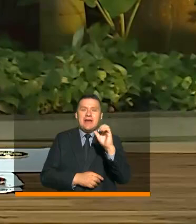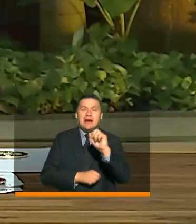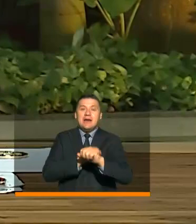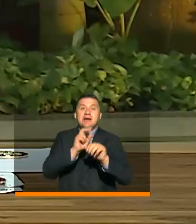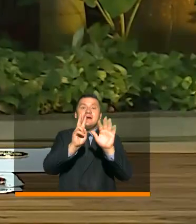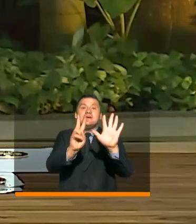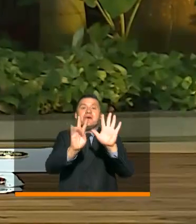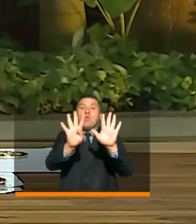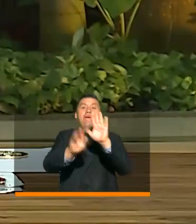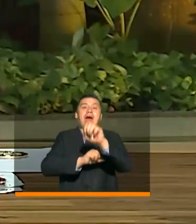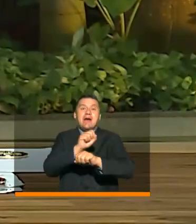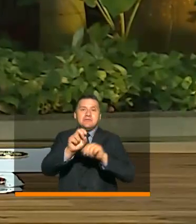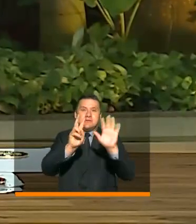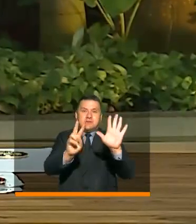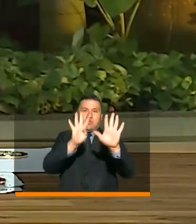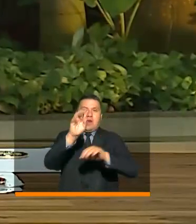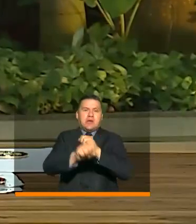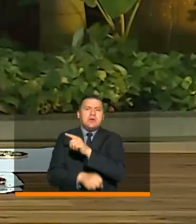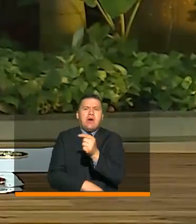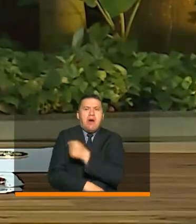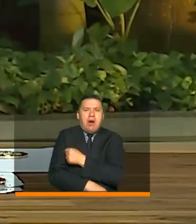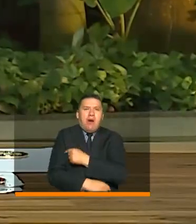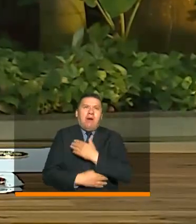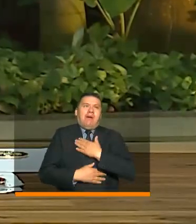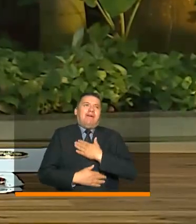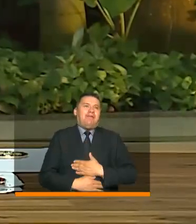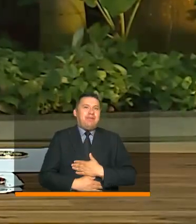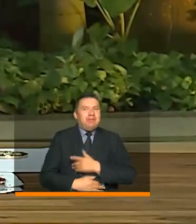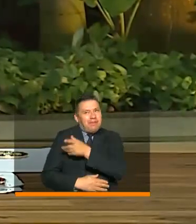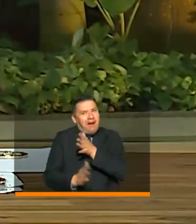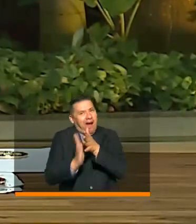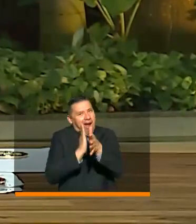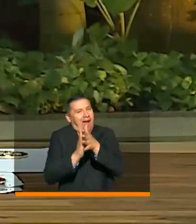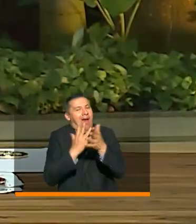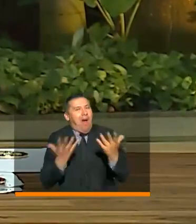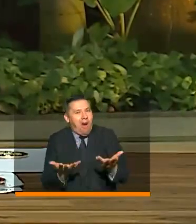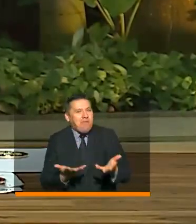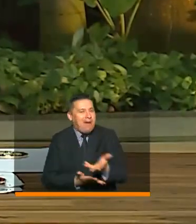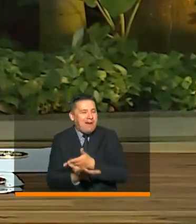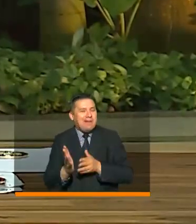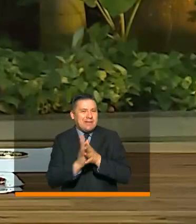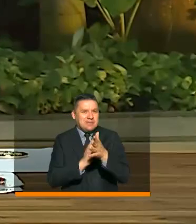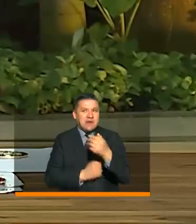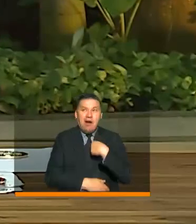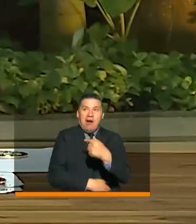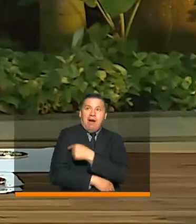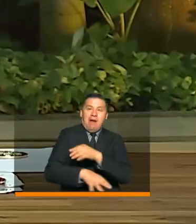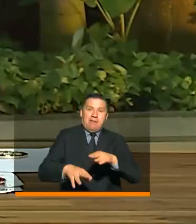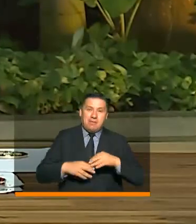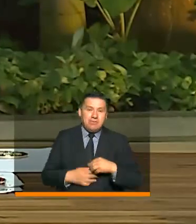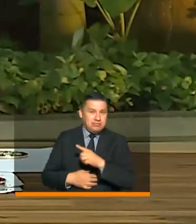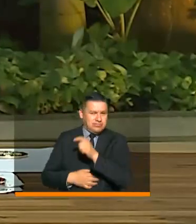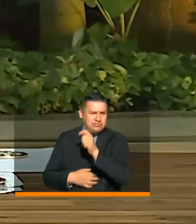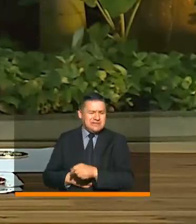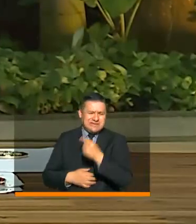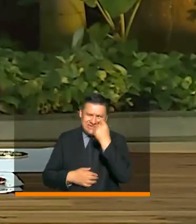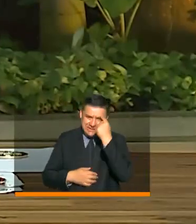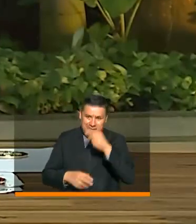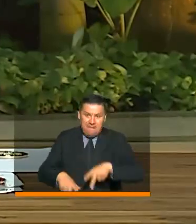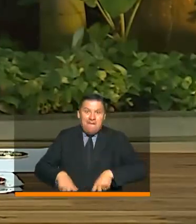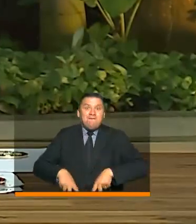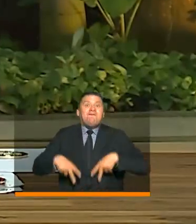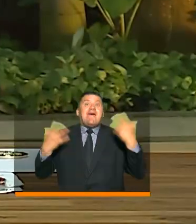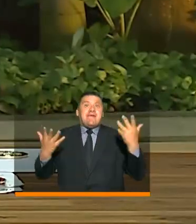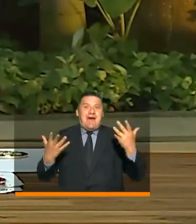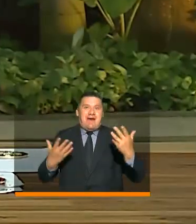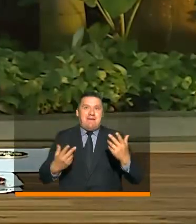años y nos cuenta cómo vivió con alegría ese momento en el que recibió la vacuna, esa política de vida